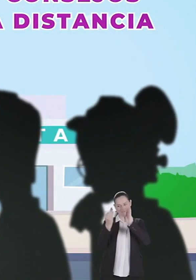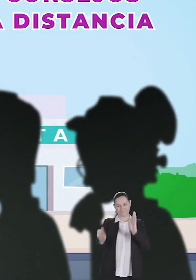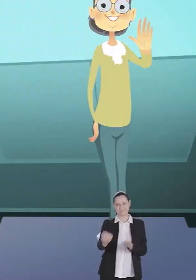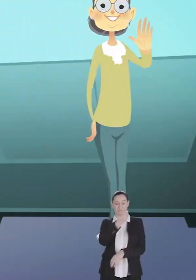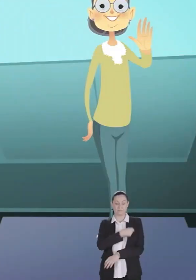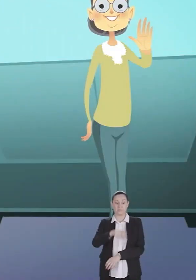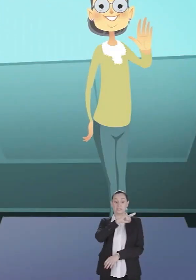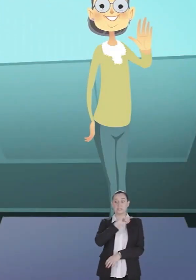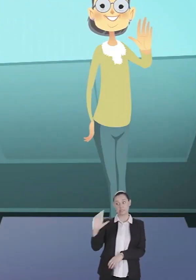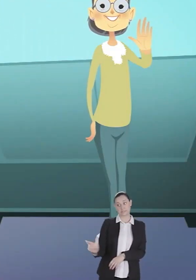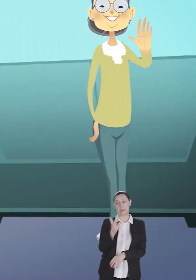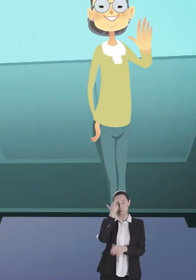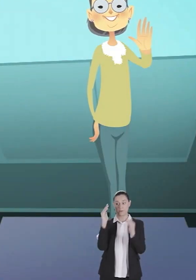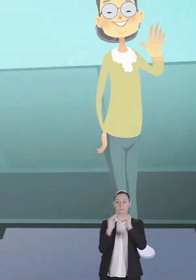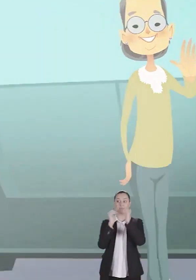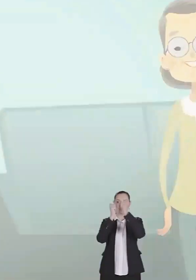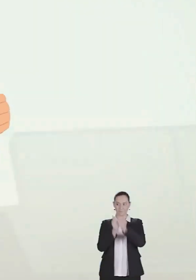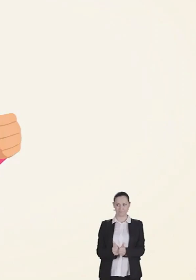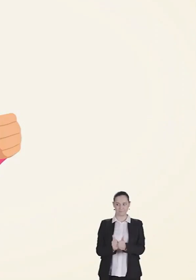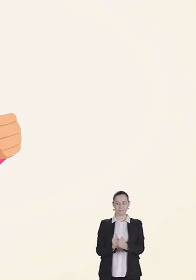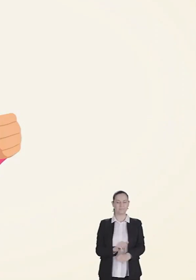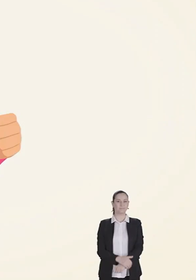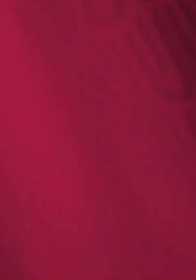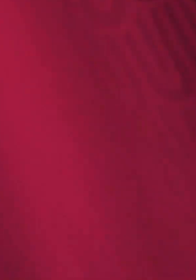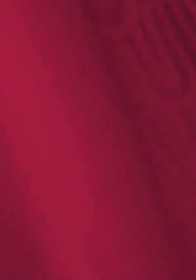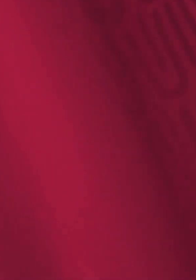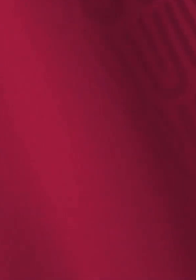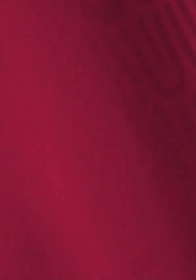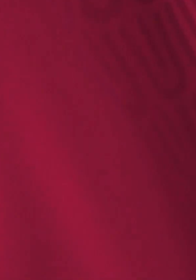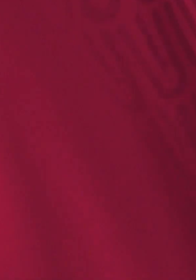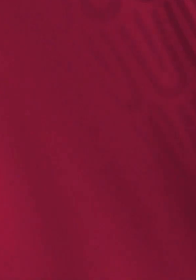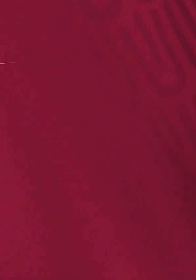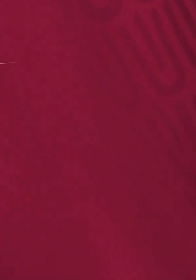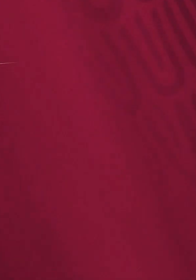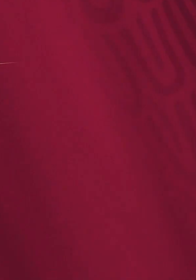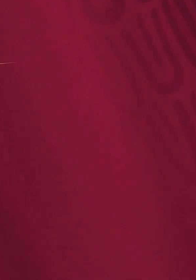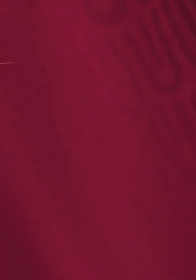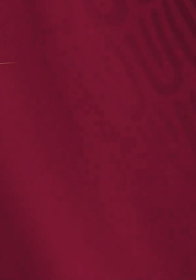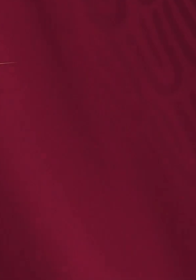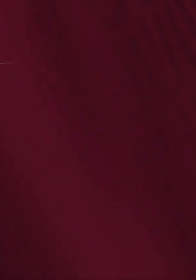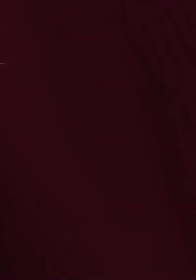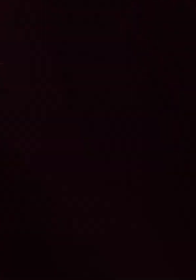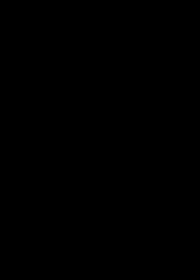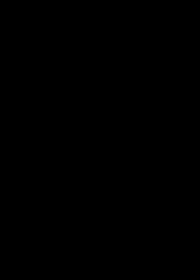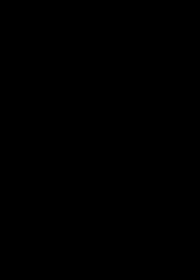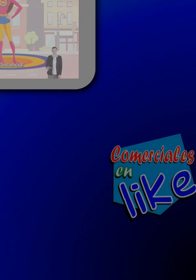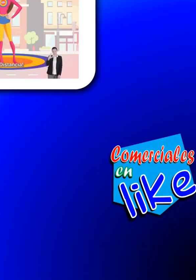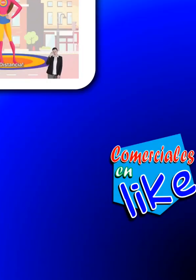distancia. Y recuerda, quédate en casa. Gobierno de México.